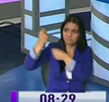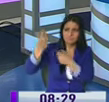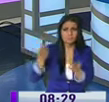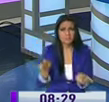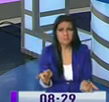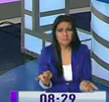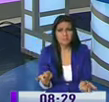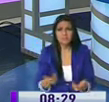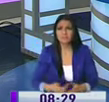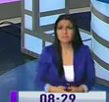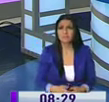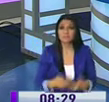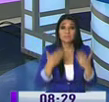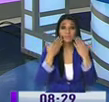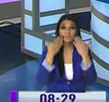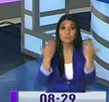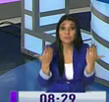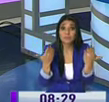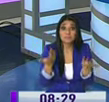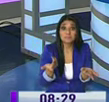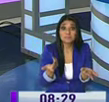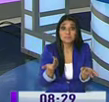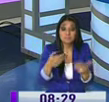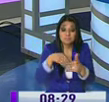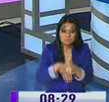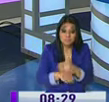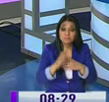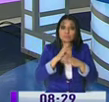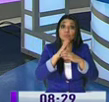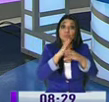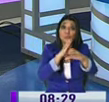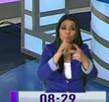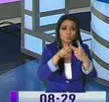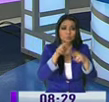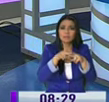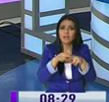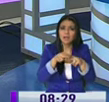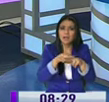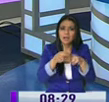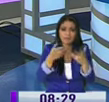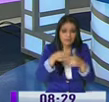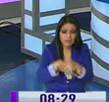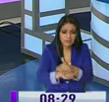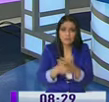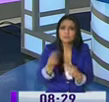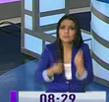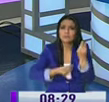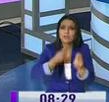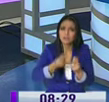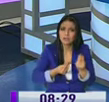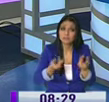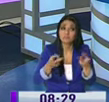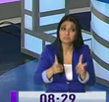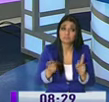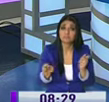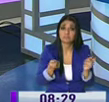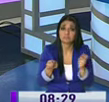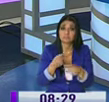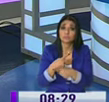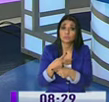lo que no sabemos es que no más de van en los buses de transporte público en los de taxis hay que tener mucho cuidado